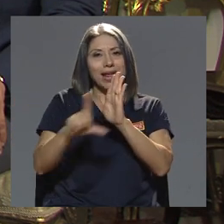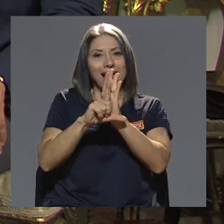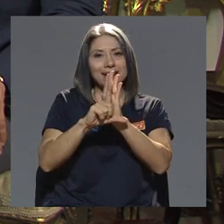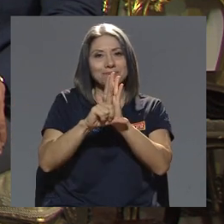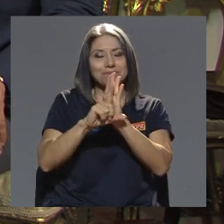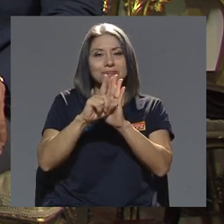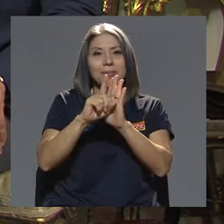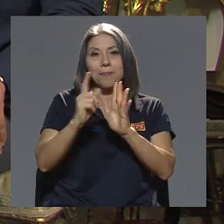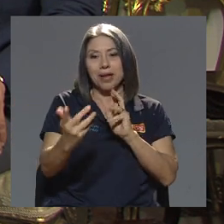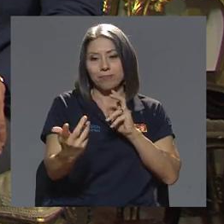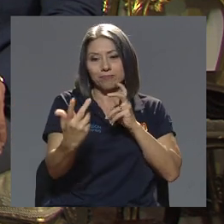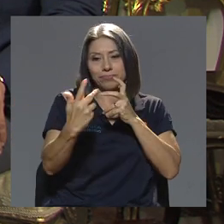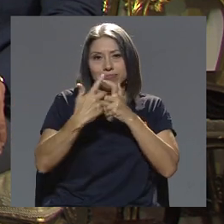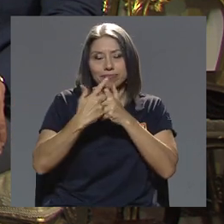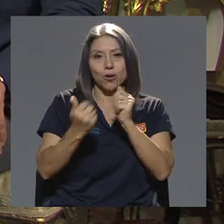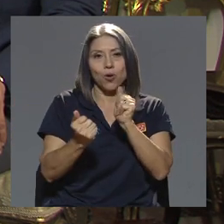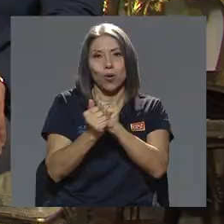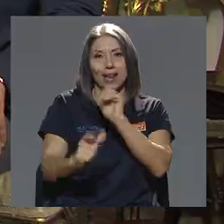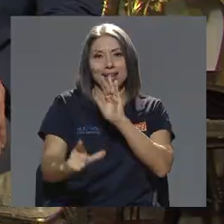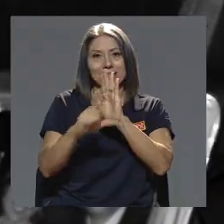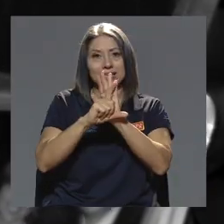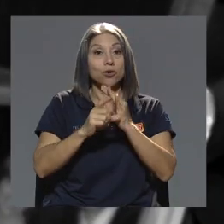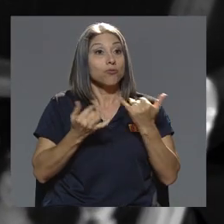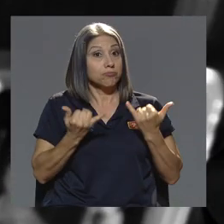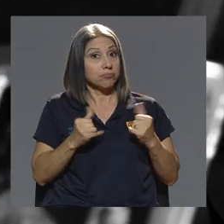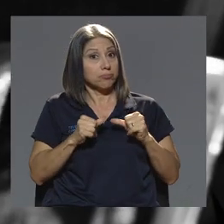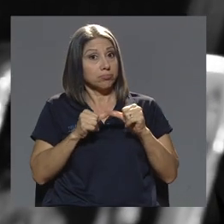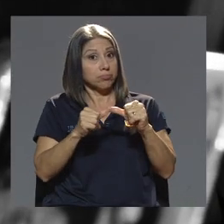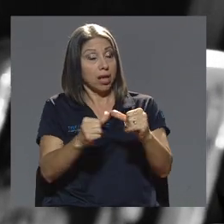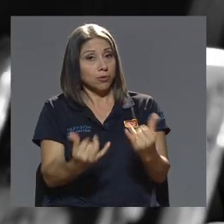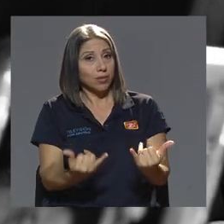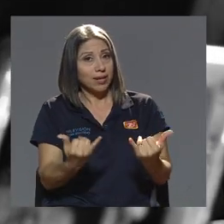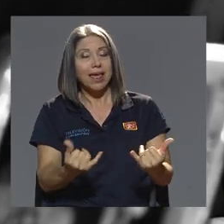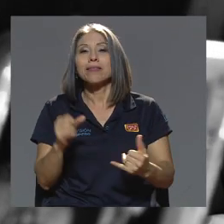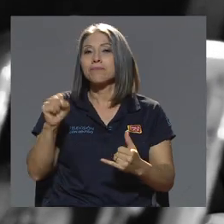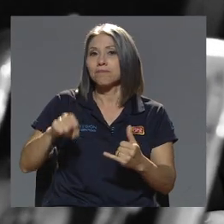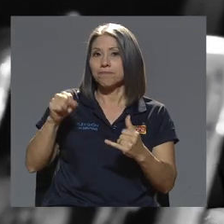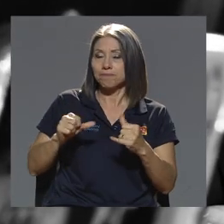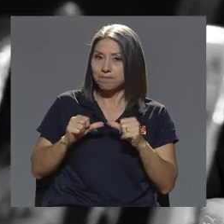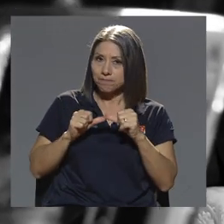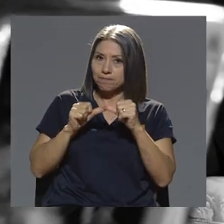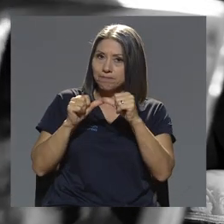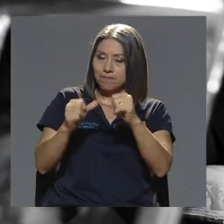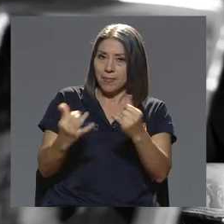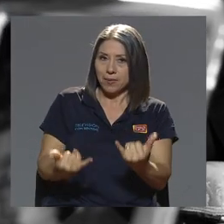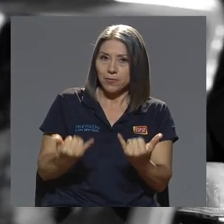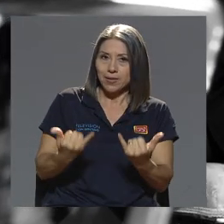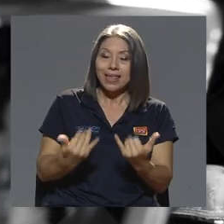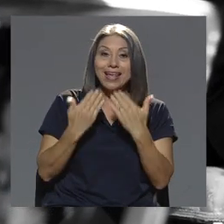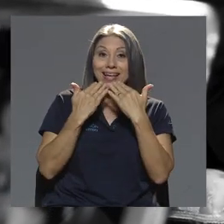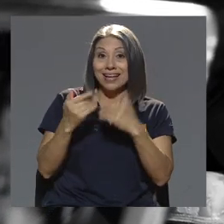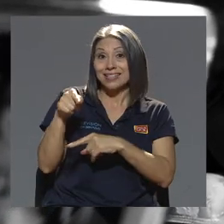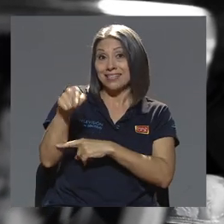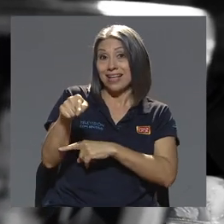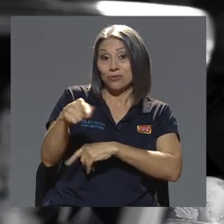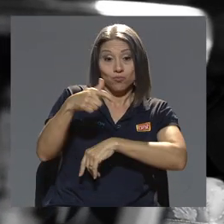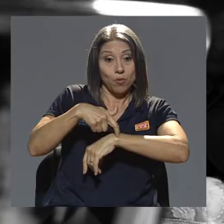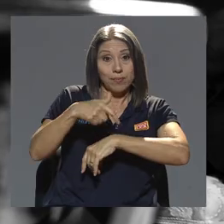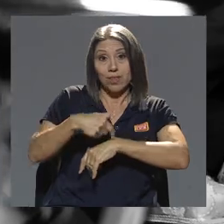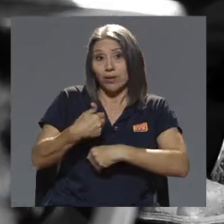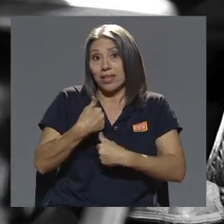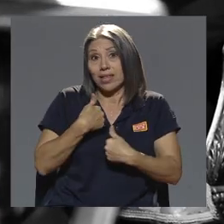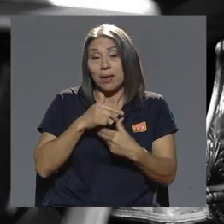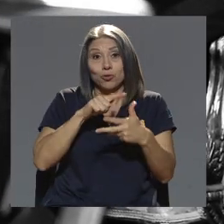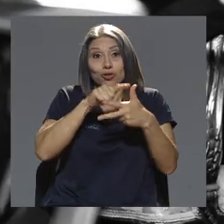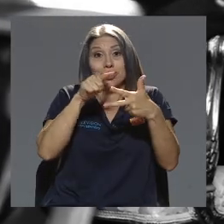acorde a la legislación. ¿Y que se mantiene en la actualidad? Se mantiene en la actualidad y gracias a eso llegó un momento que teníamos